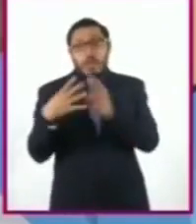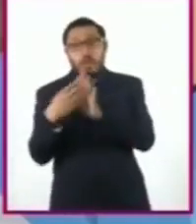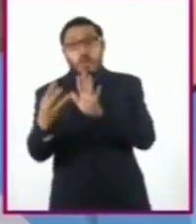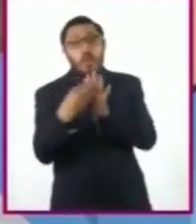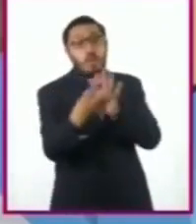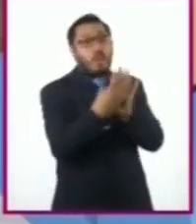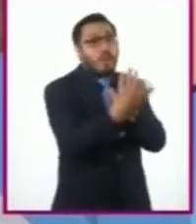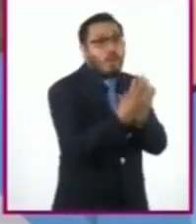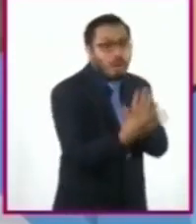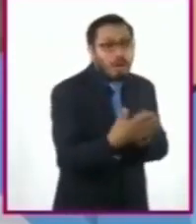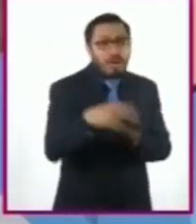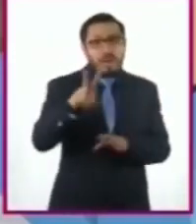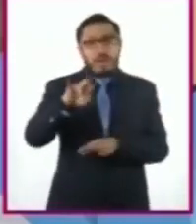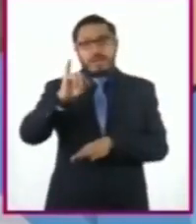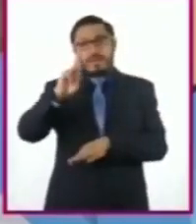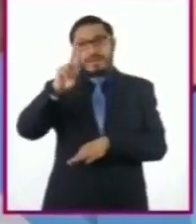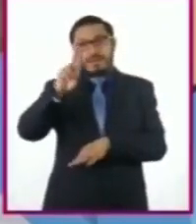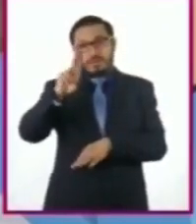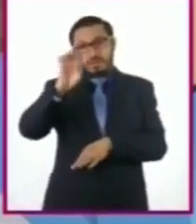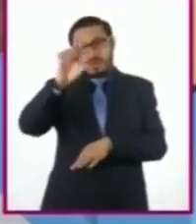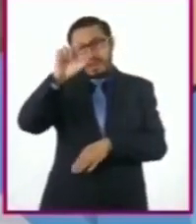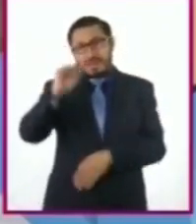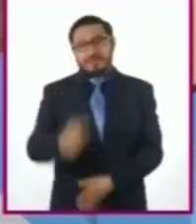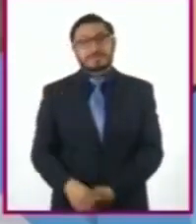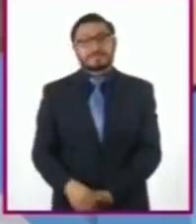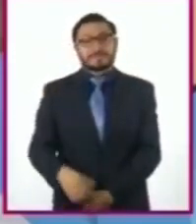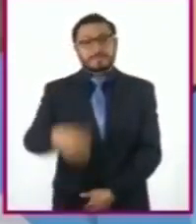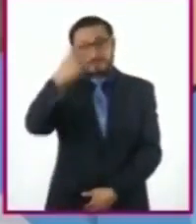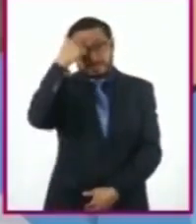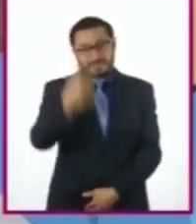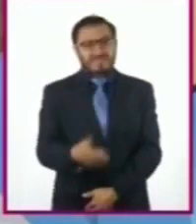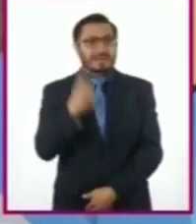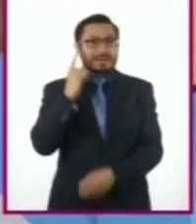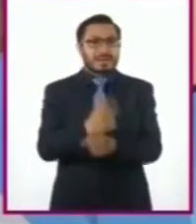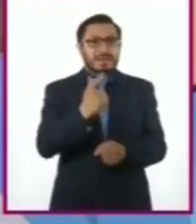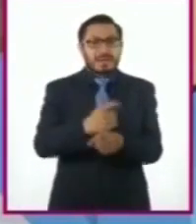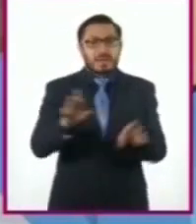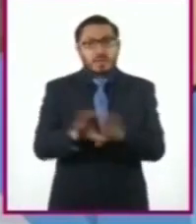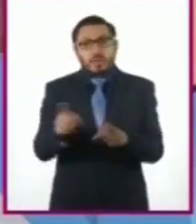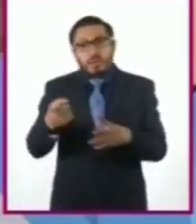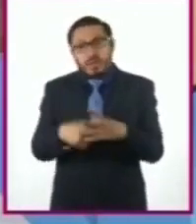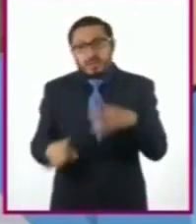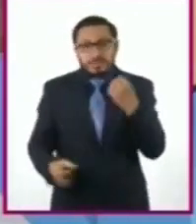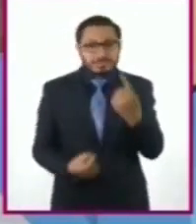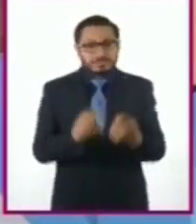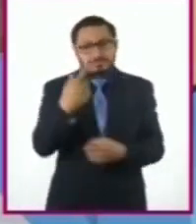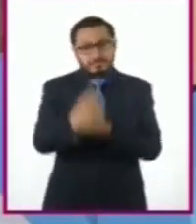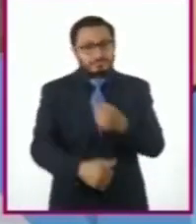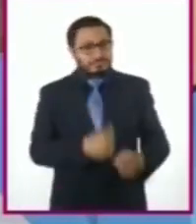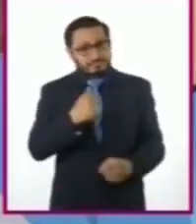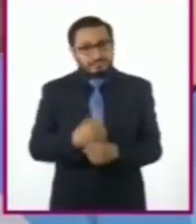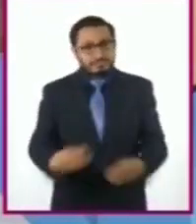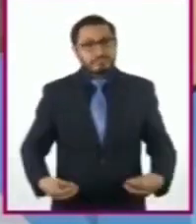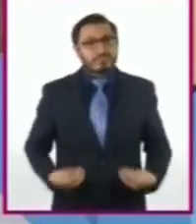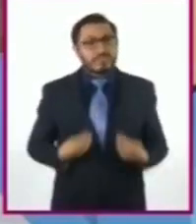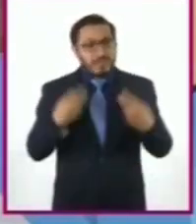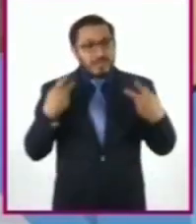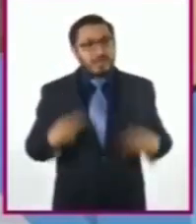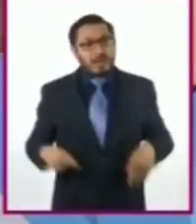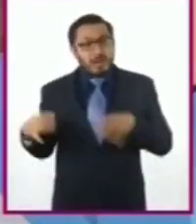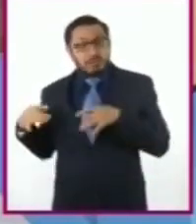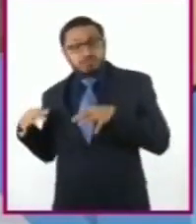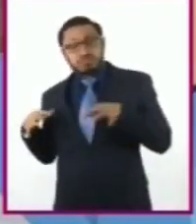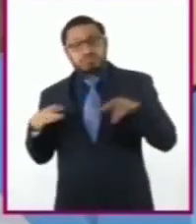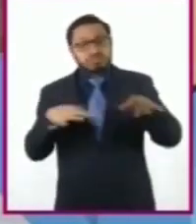Para saber cómo transcurrieron las primeras décadas de vida de la colonia española, que